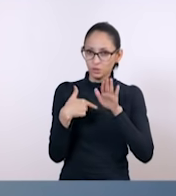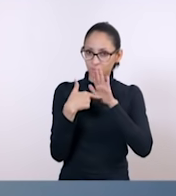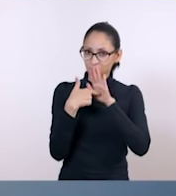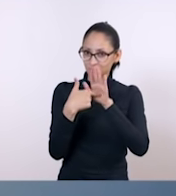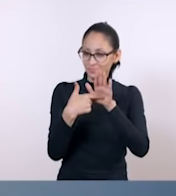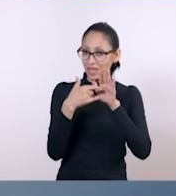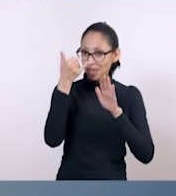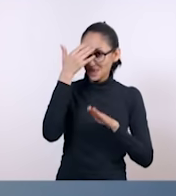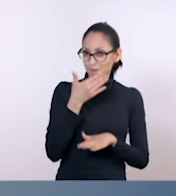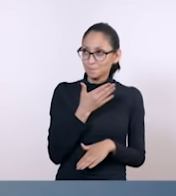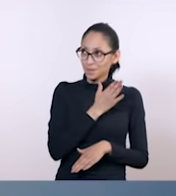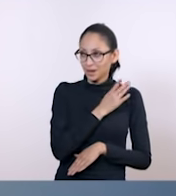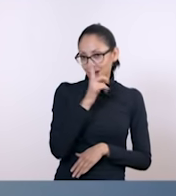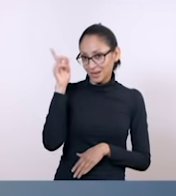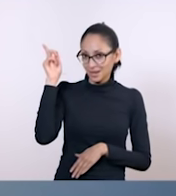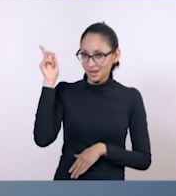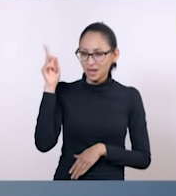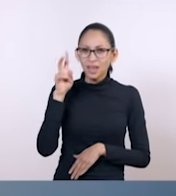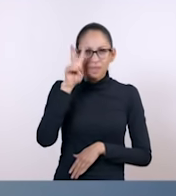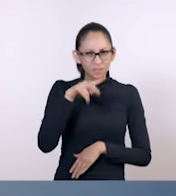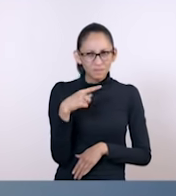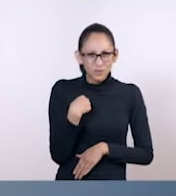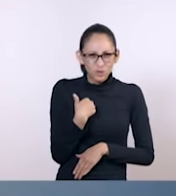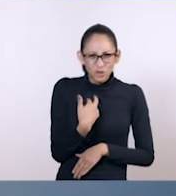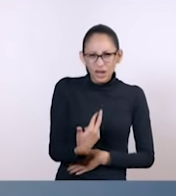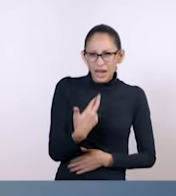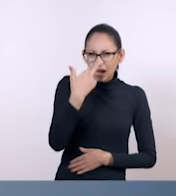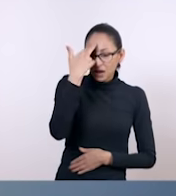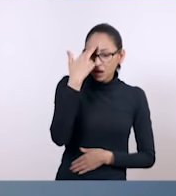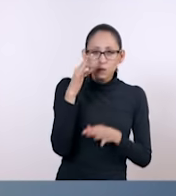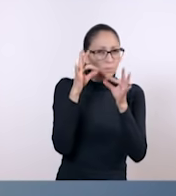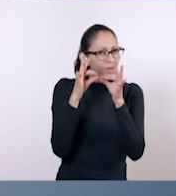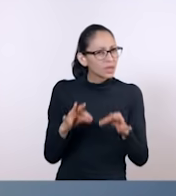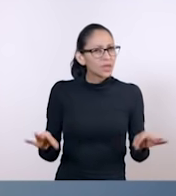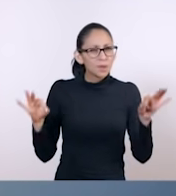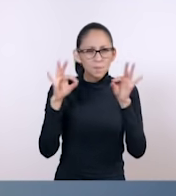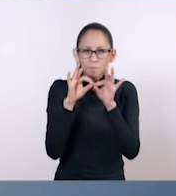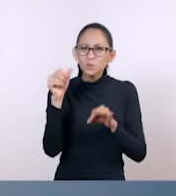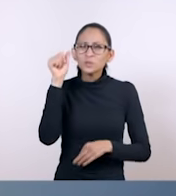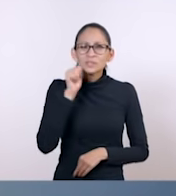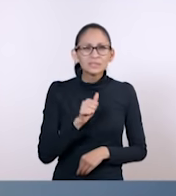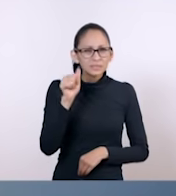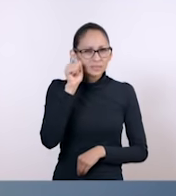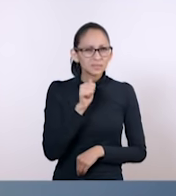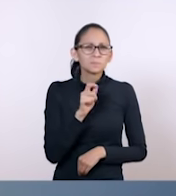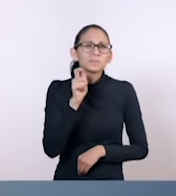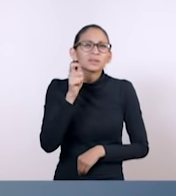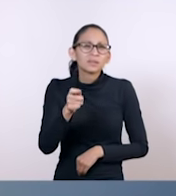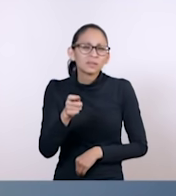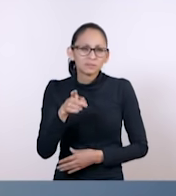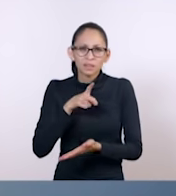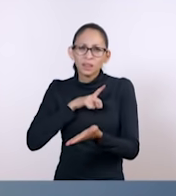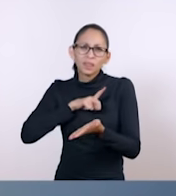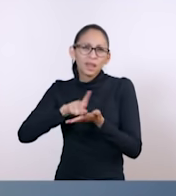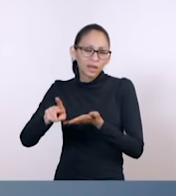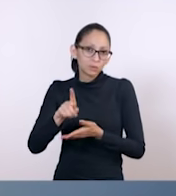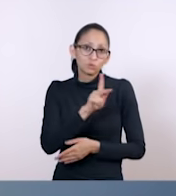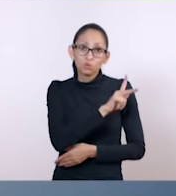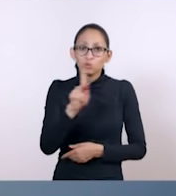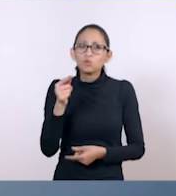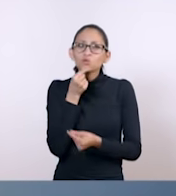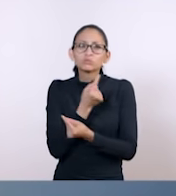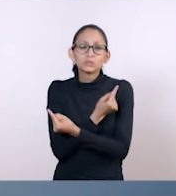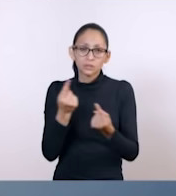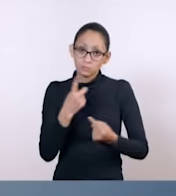que va a aparecer por ahí y que me hace recordar que es importante respetar los derechos de todas las niñas y